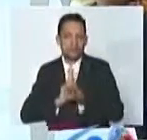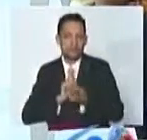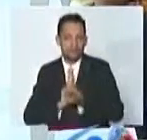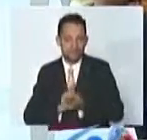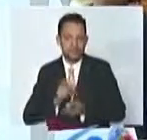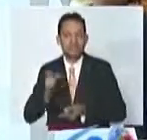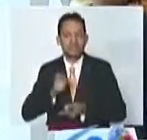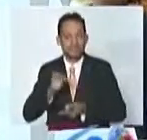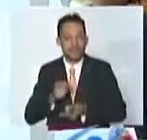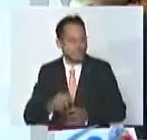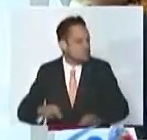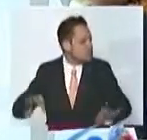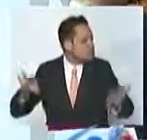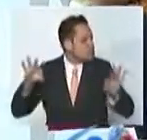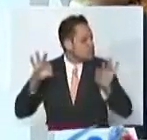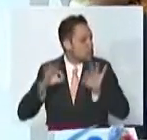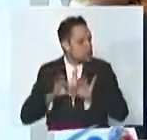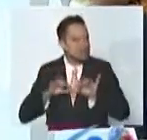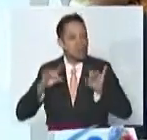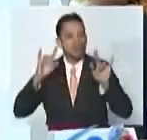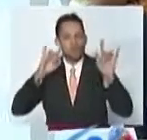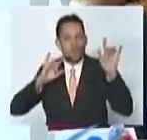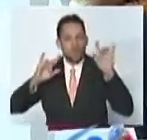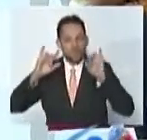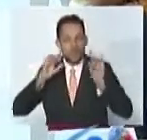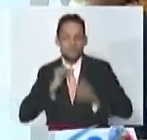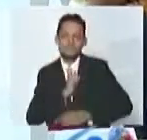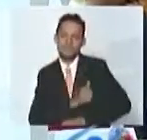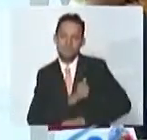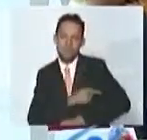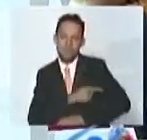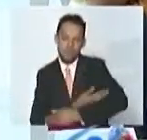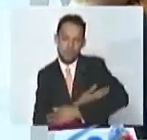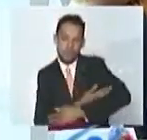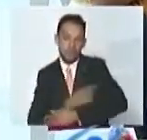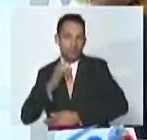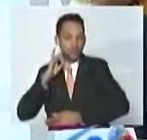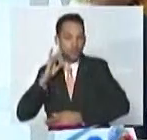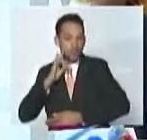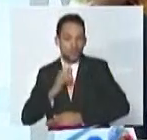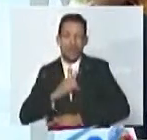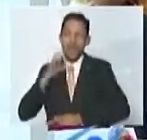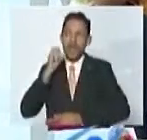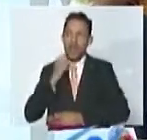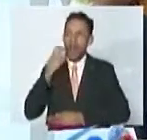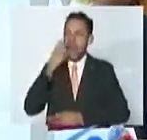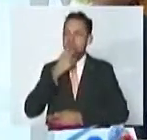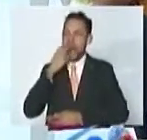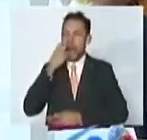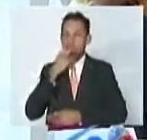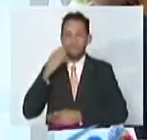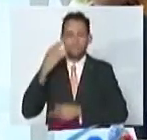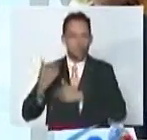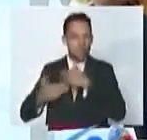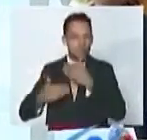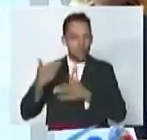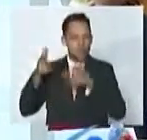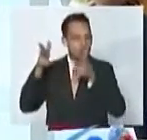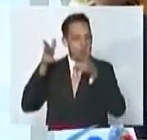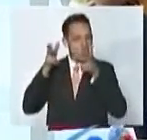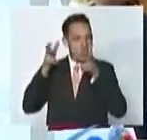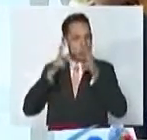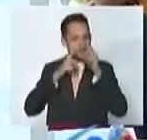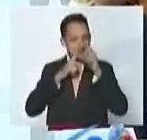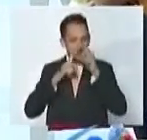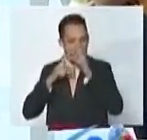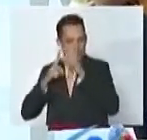debe seguir escuchándose para luego ya desarrollar lo que son las palabras y luego las frases y en sí todo el